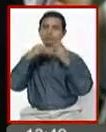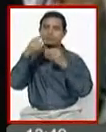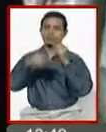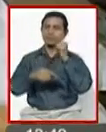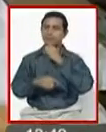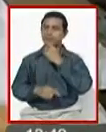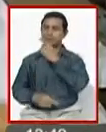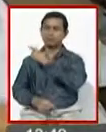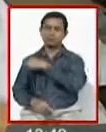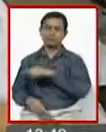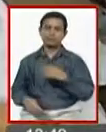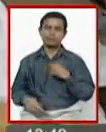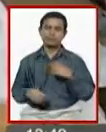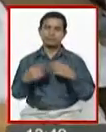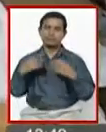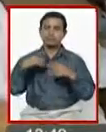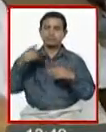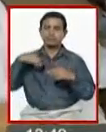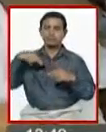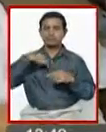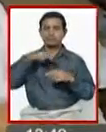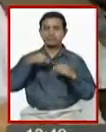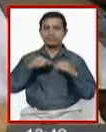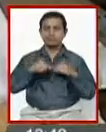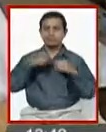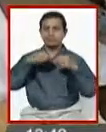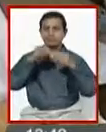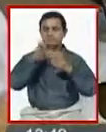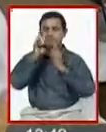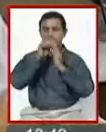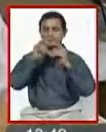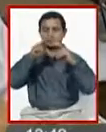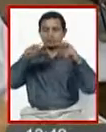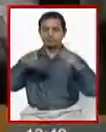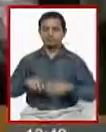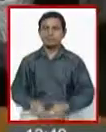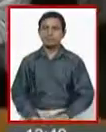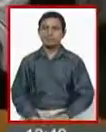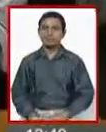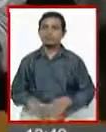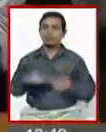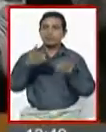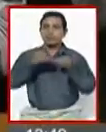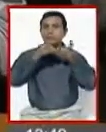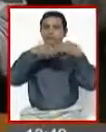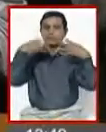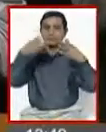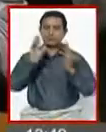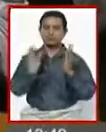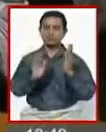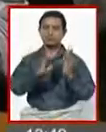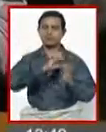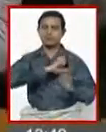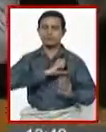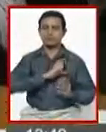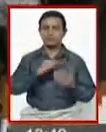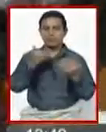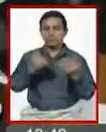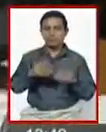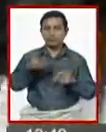388-8646, que ya nosotros proporcionaremos esos datos a quien corresponda. La denuncia ya fue sentada ante la policía.